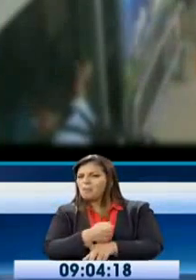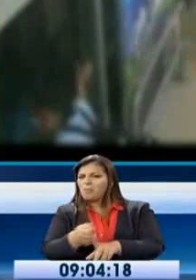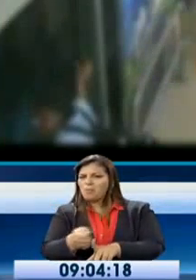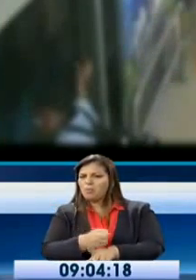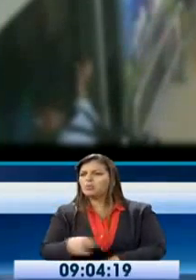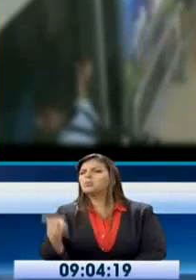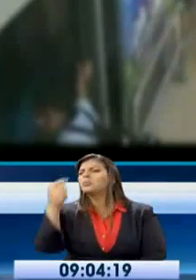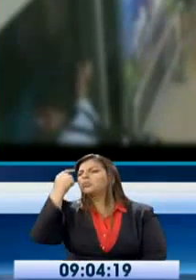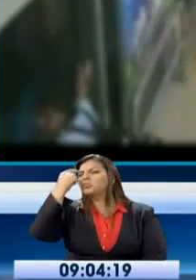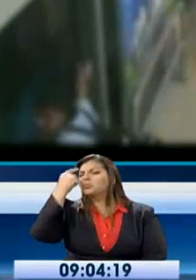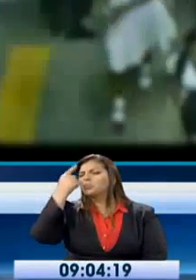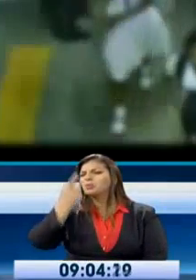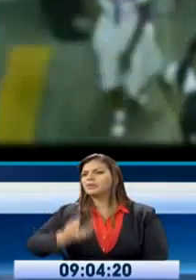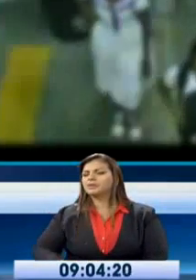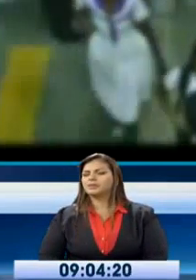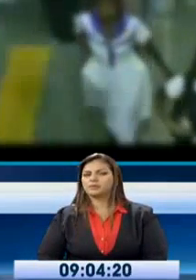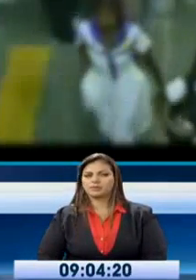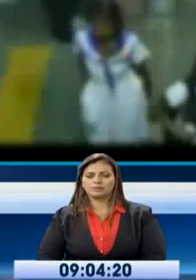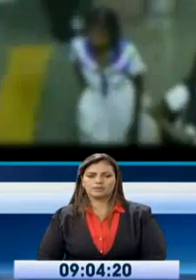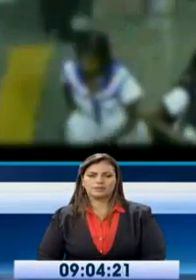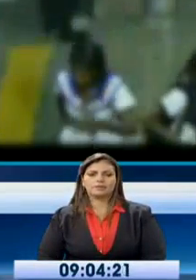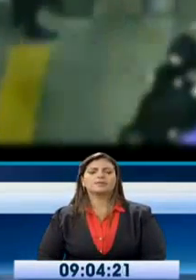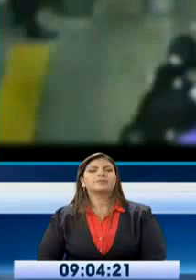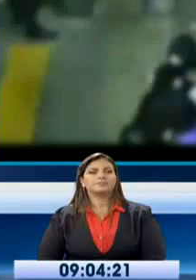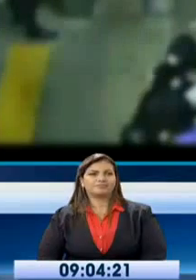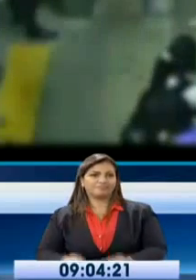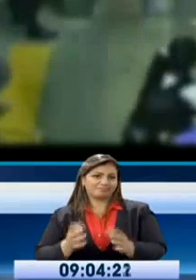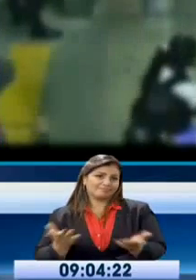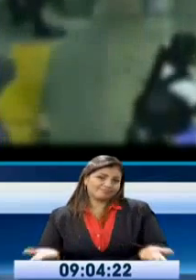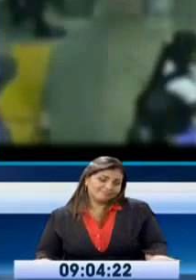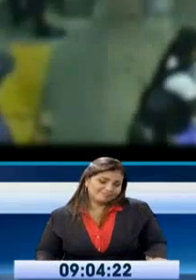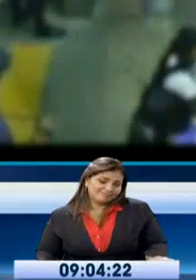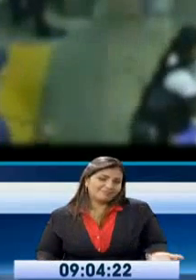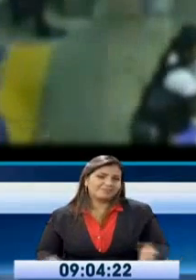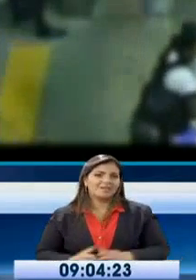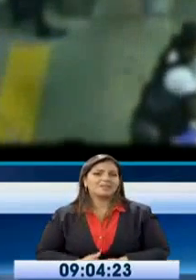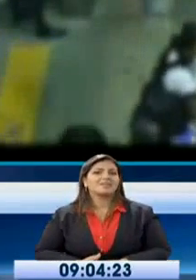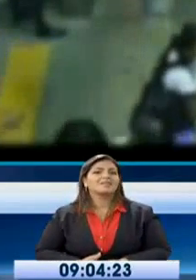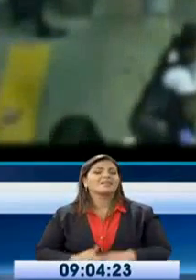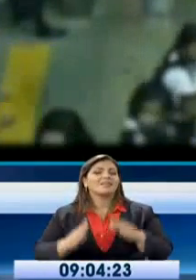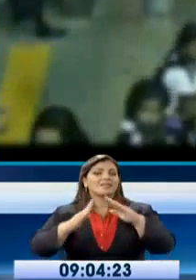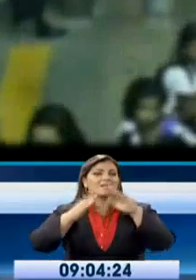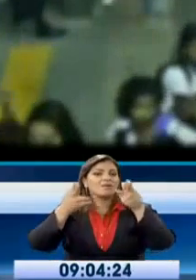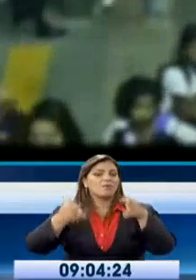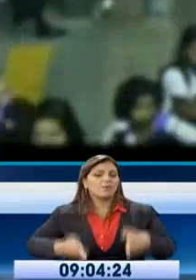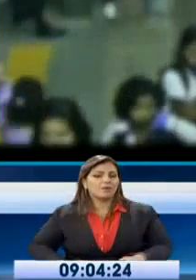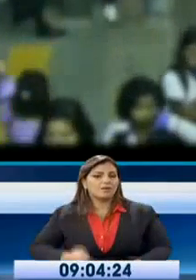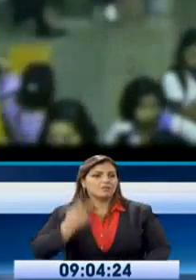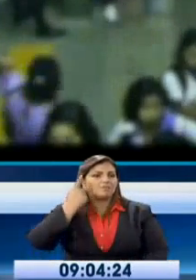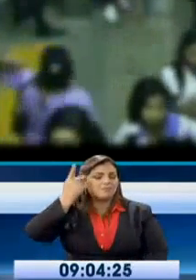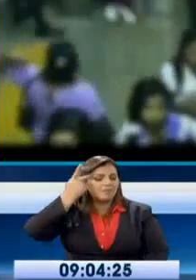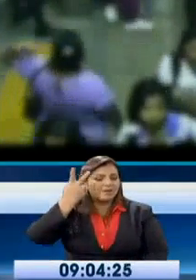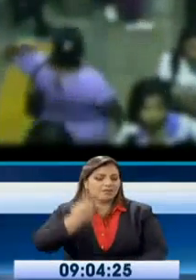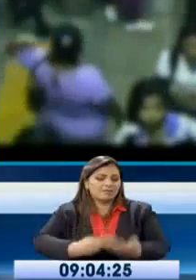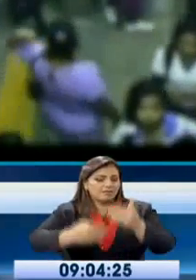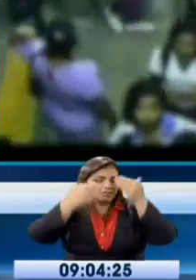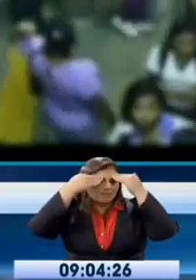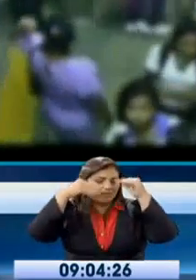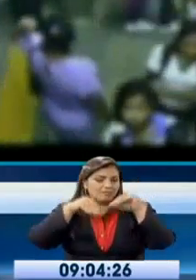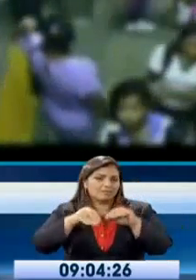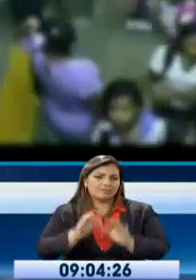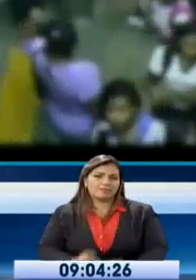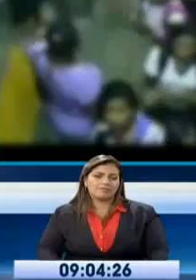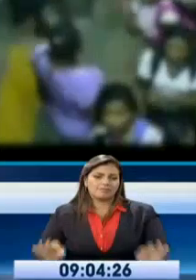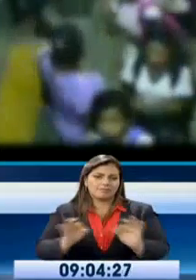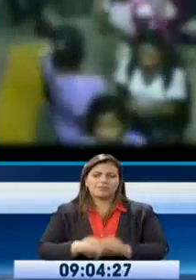respecto? Ah, bueno, que la educación depende más que todo del hogar para los niños, para los chicos. Oiga, en su tiempo, yo creo, acá está la cámara,